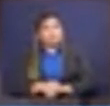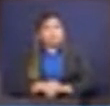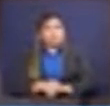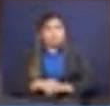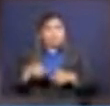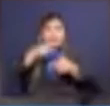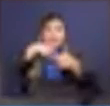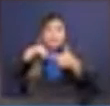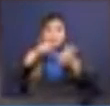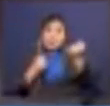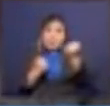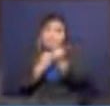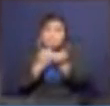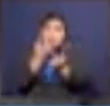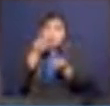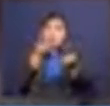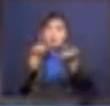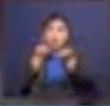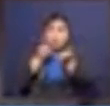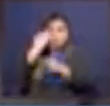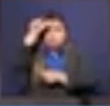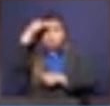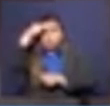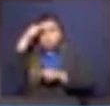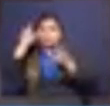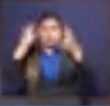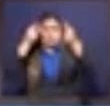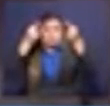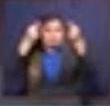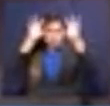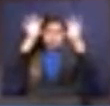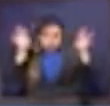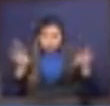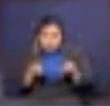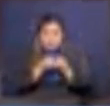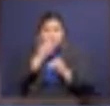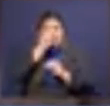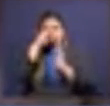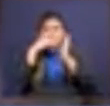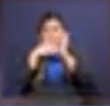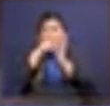Estos subsidios suman un total de